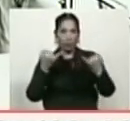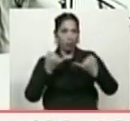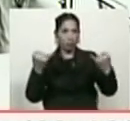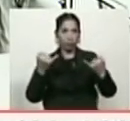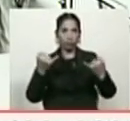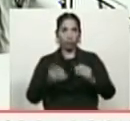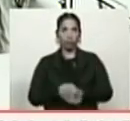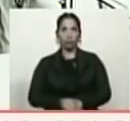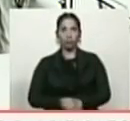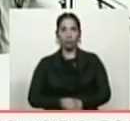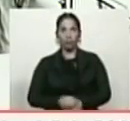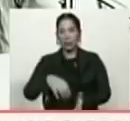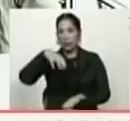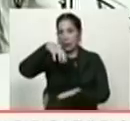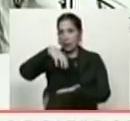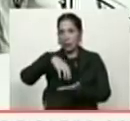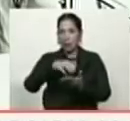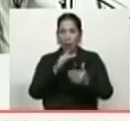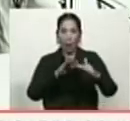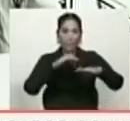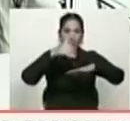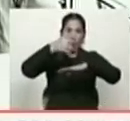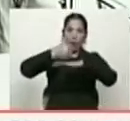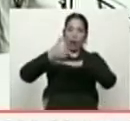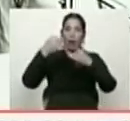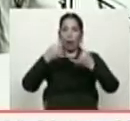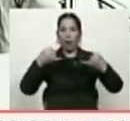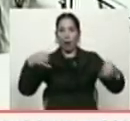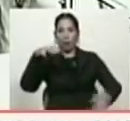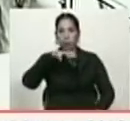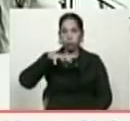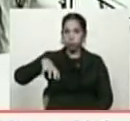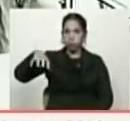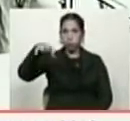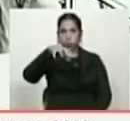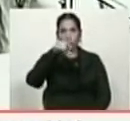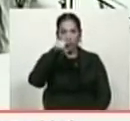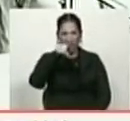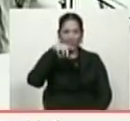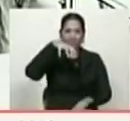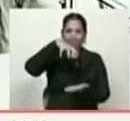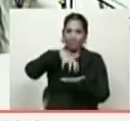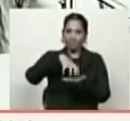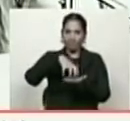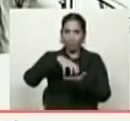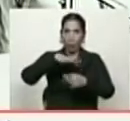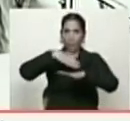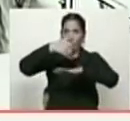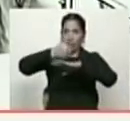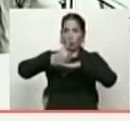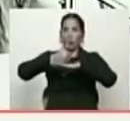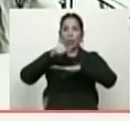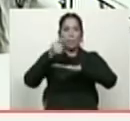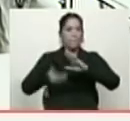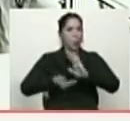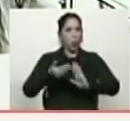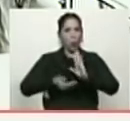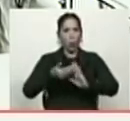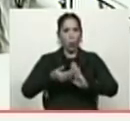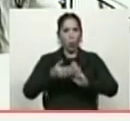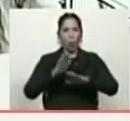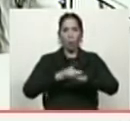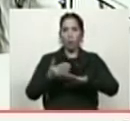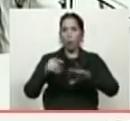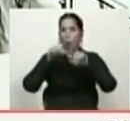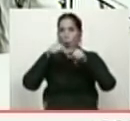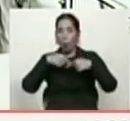los estados mayores eléctricos regionales. Este estado eléctrico mayor reviste una singular importancia porque el corazón del